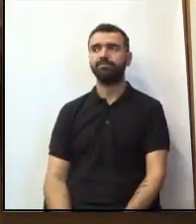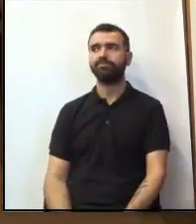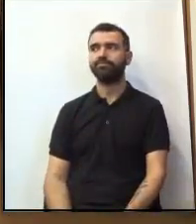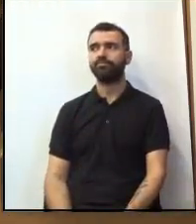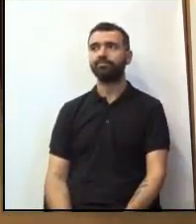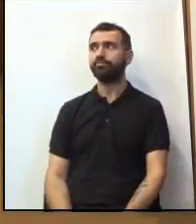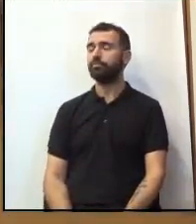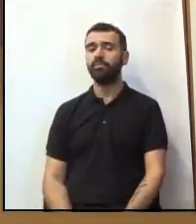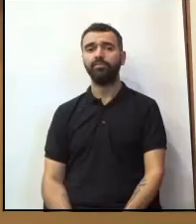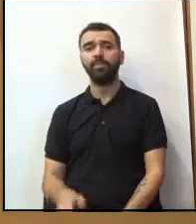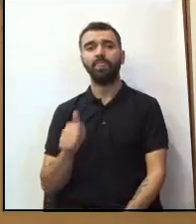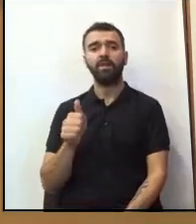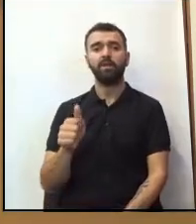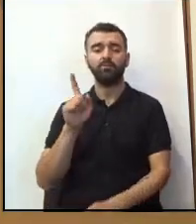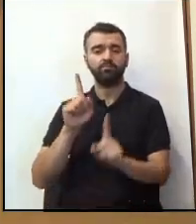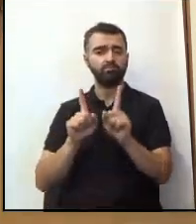Director, ¿algún comentario?